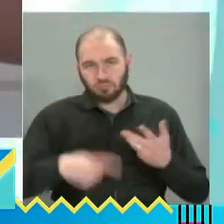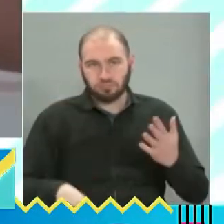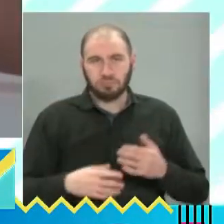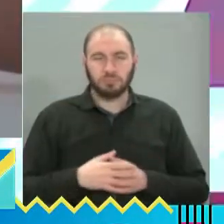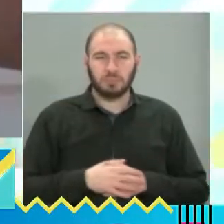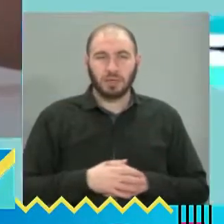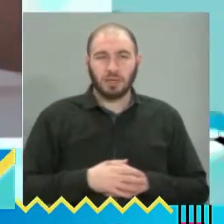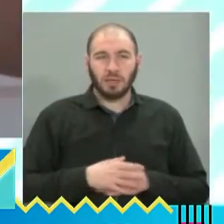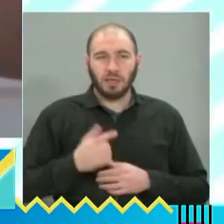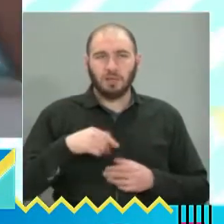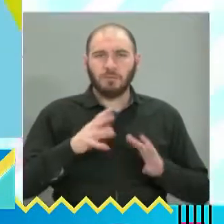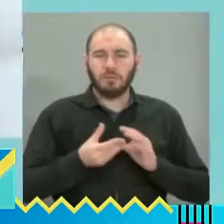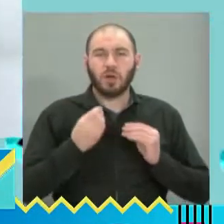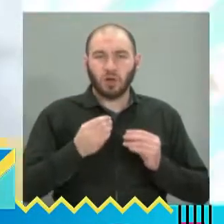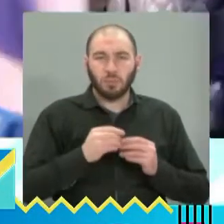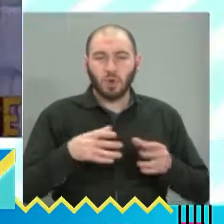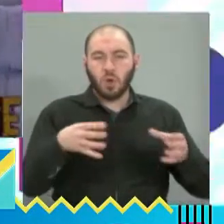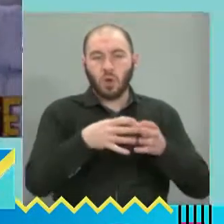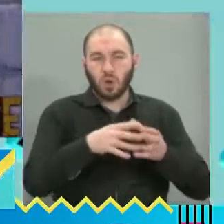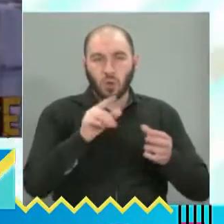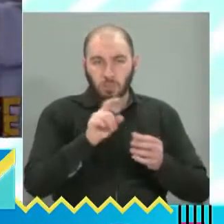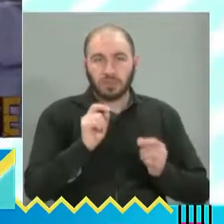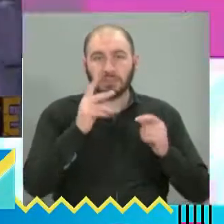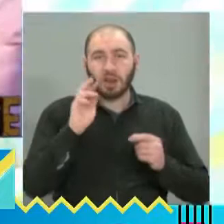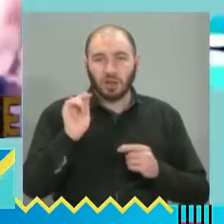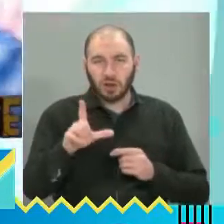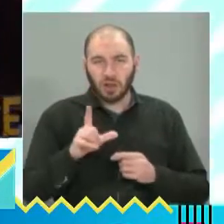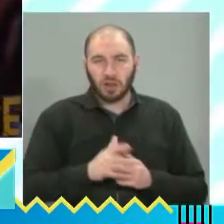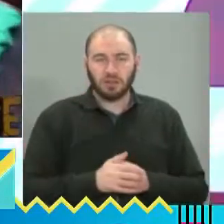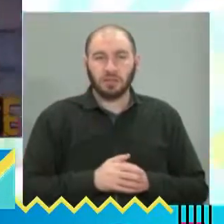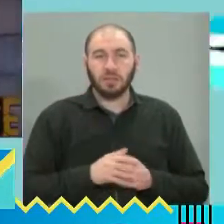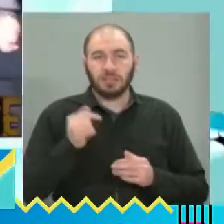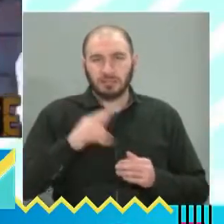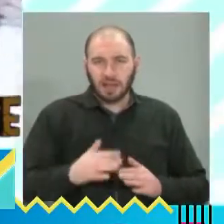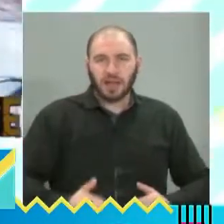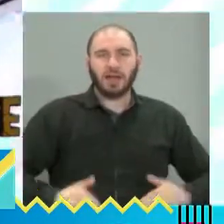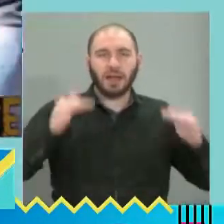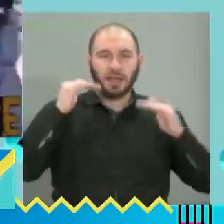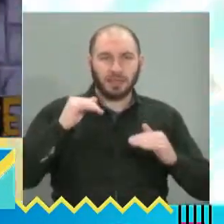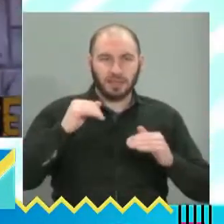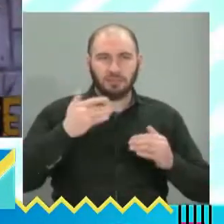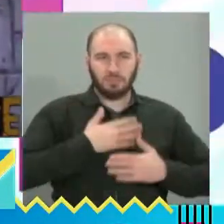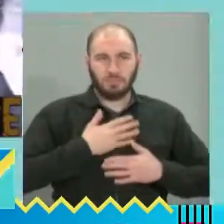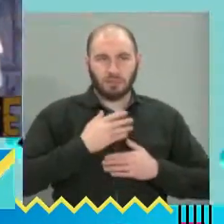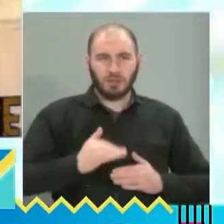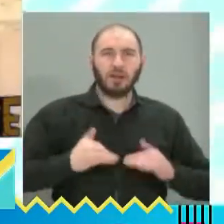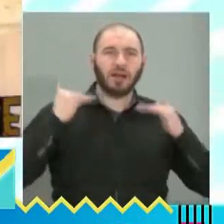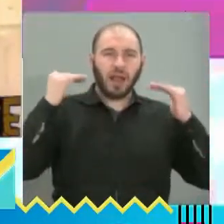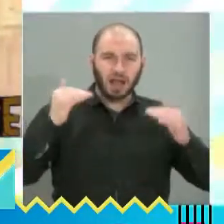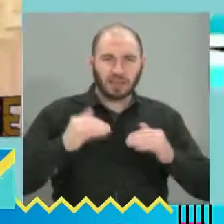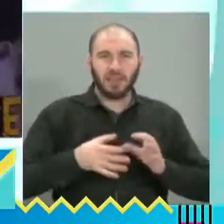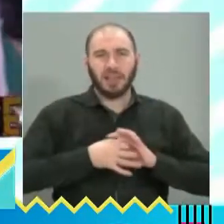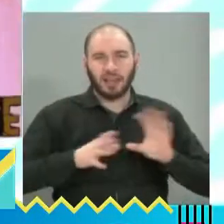etc. Y lo hacen a través del reconocimiento del grupo y el rol que juegan y ser más grande, reconocerse a sí mismo como más grande, como